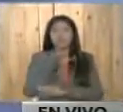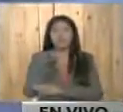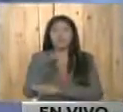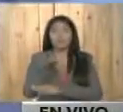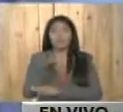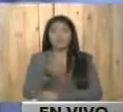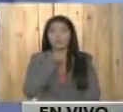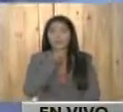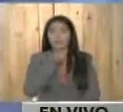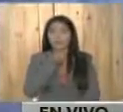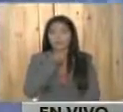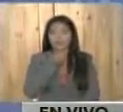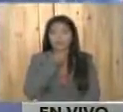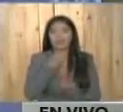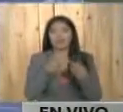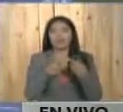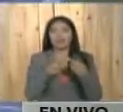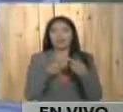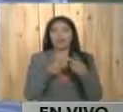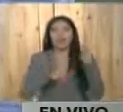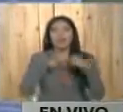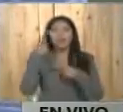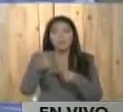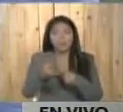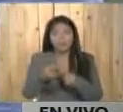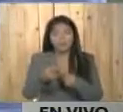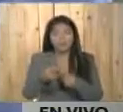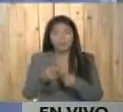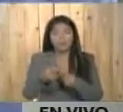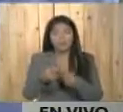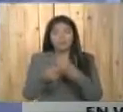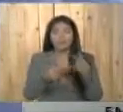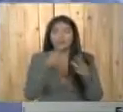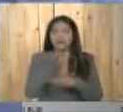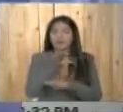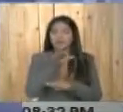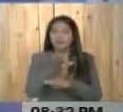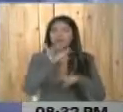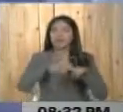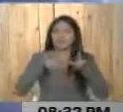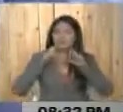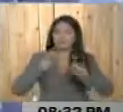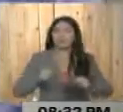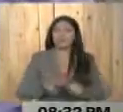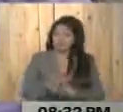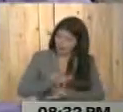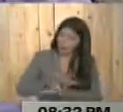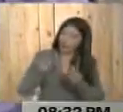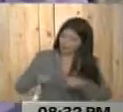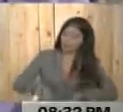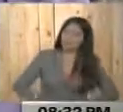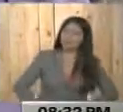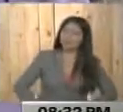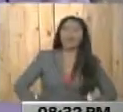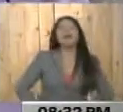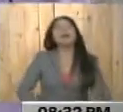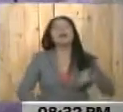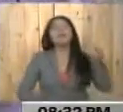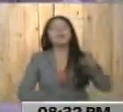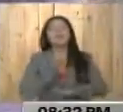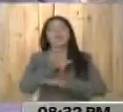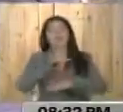próxima periodista, ¿fue? El próximo... No, ingeniero. Claro. Y tú, el próximo médico,